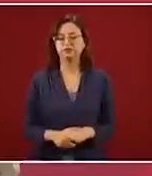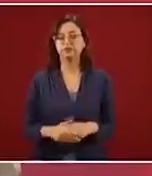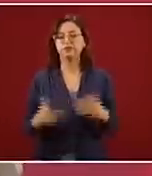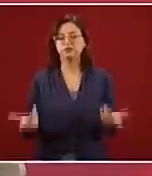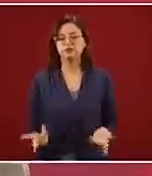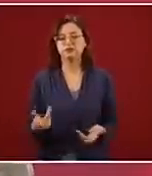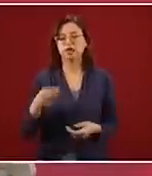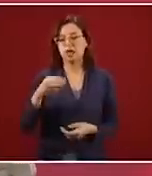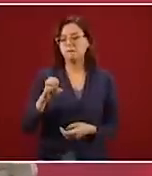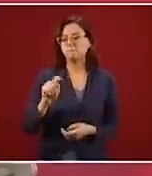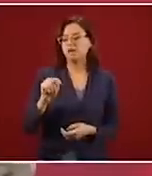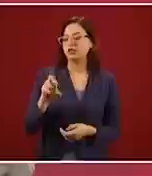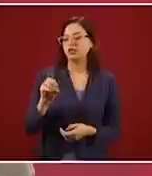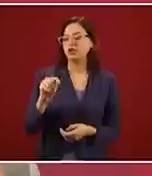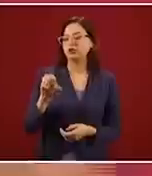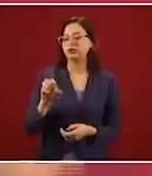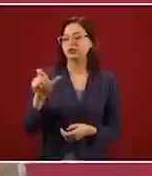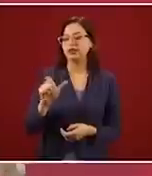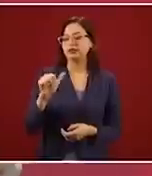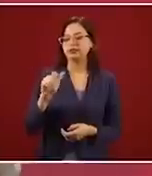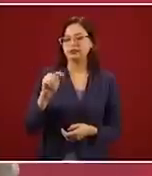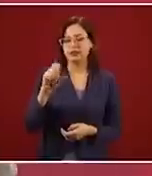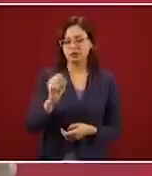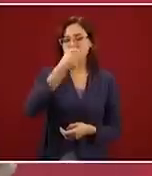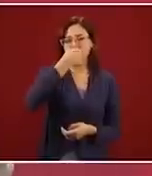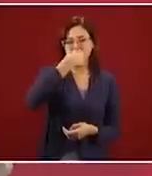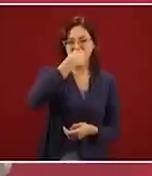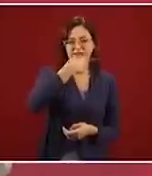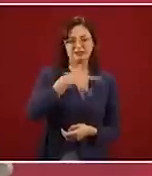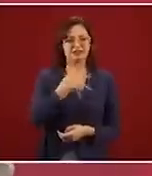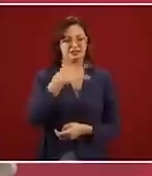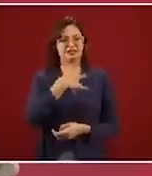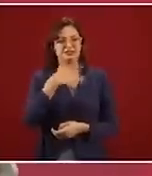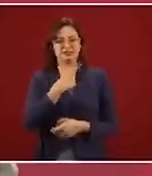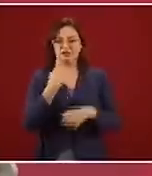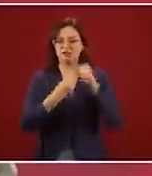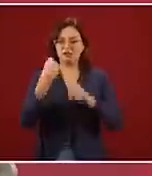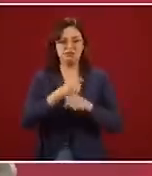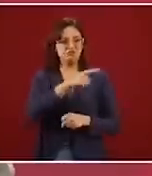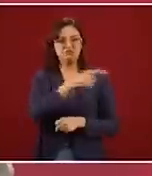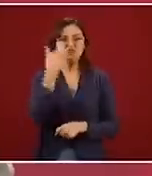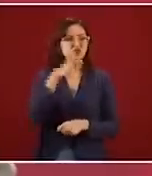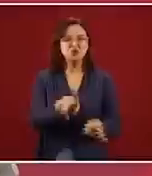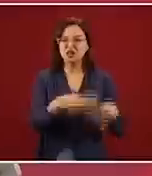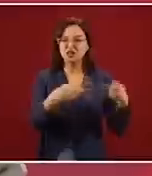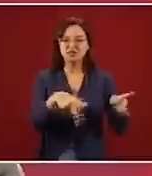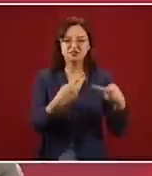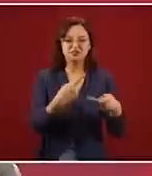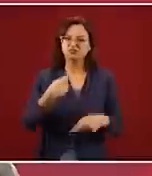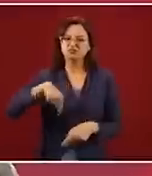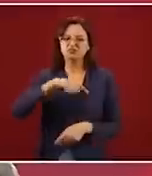con el metrotexato el año pasado, decidimos comprar todos los medicamentos para una garantía de abastecimiento a lo largo